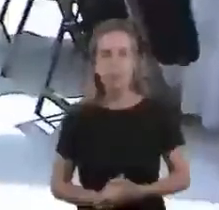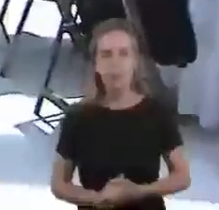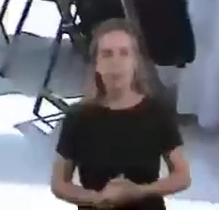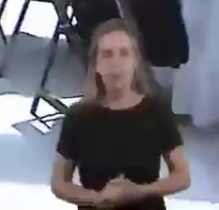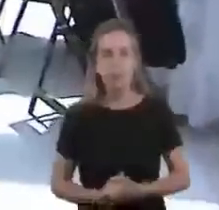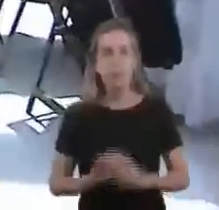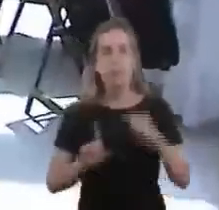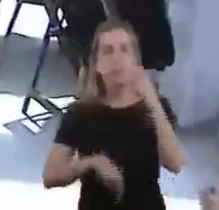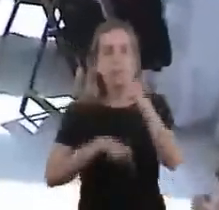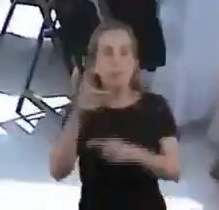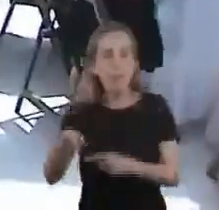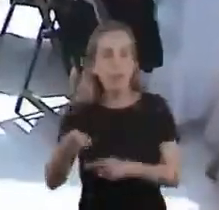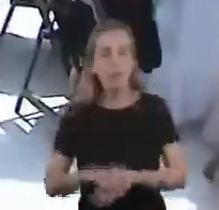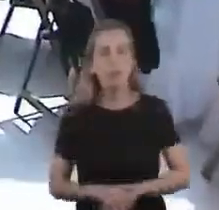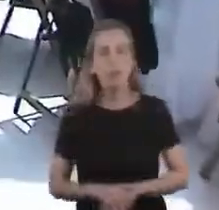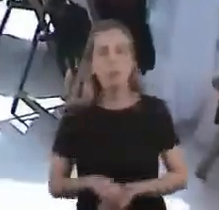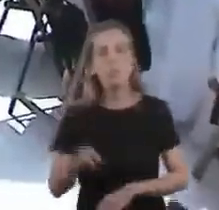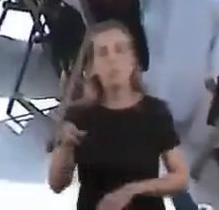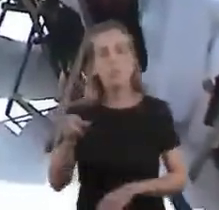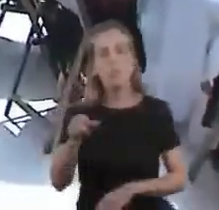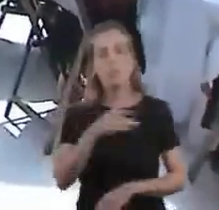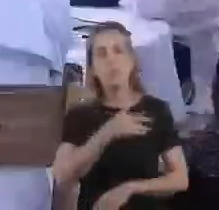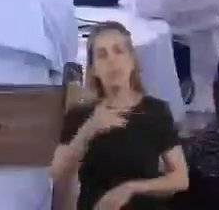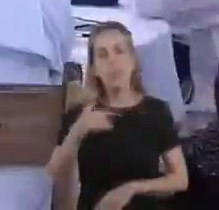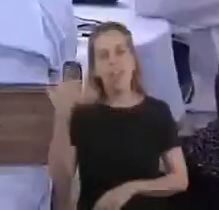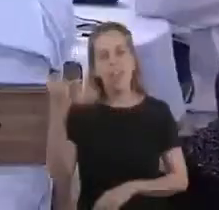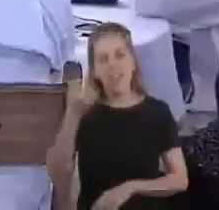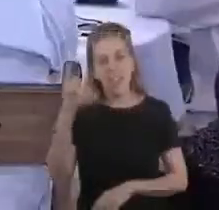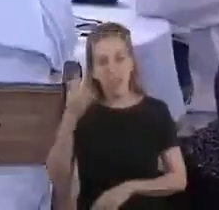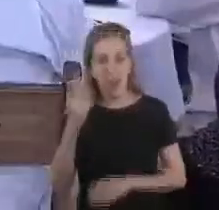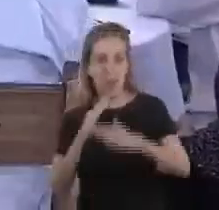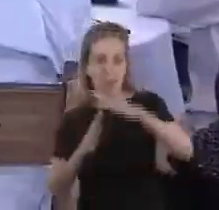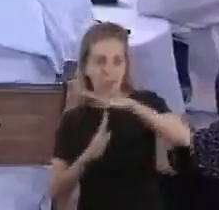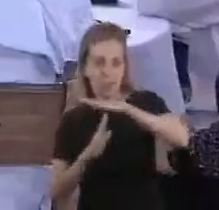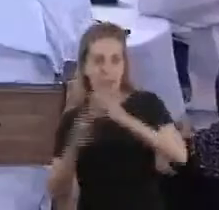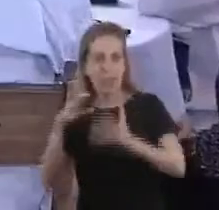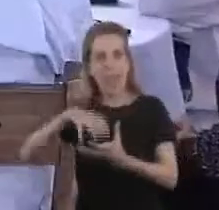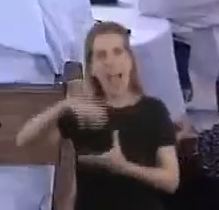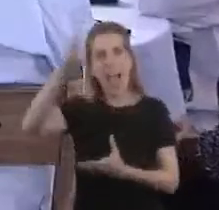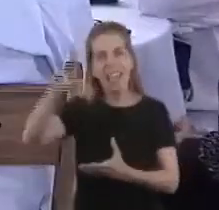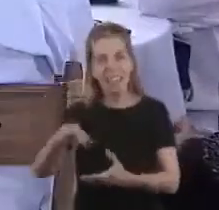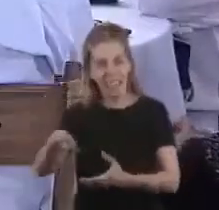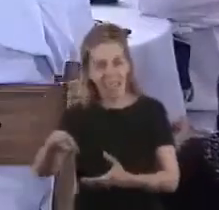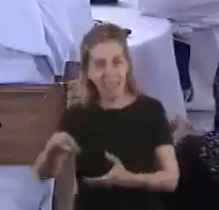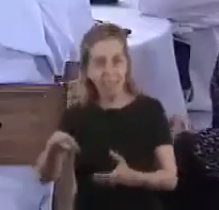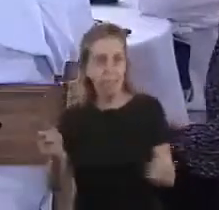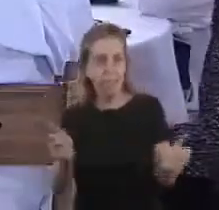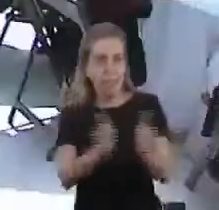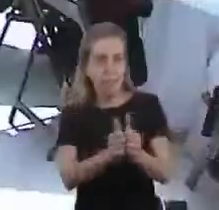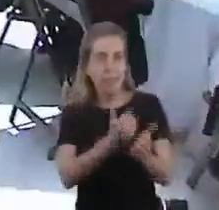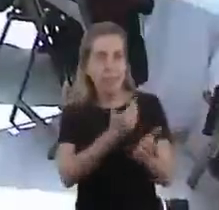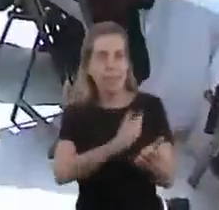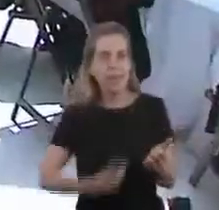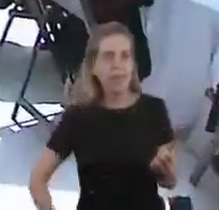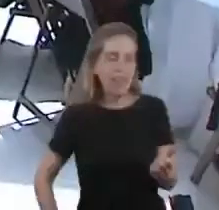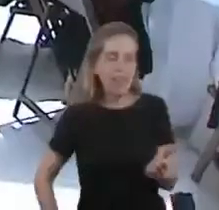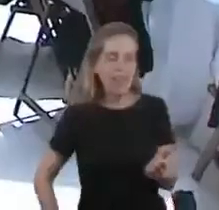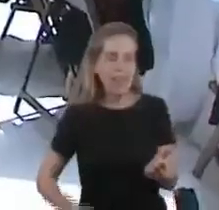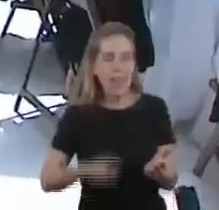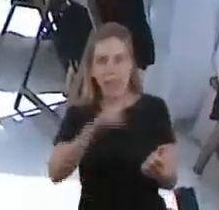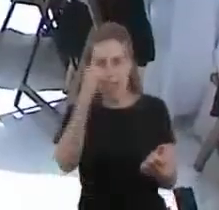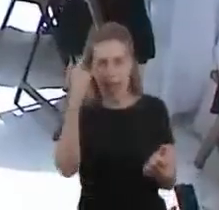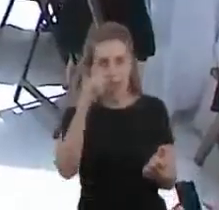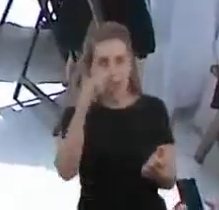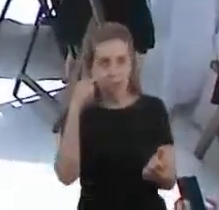A continuación, la señora directora ejecutiva de la ANSES acompañará al presidente de la Nación,